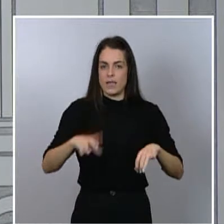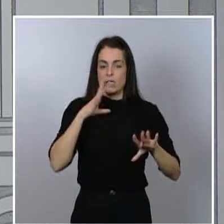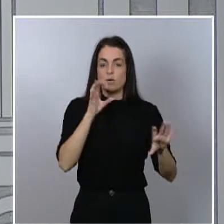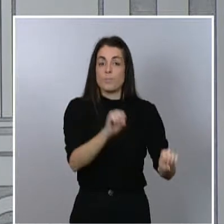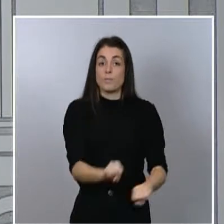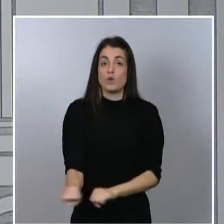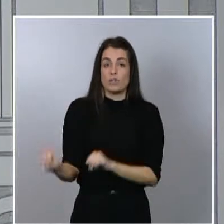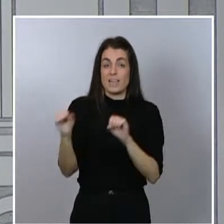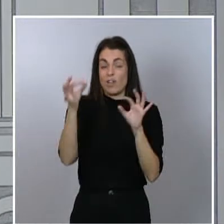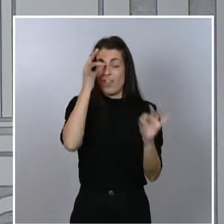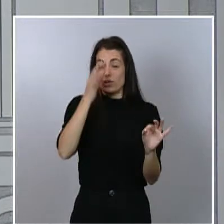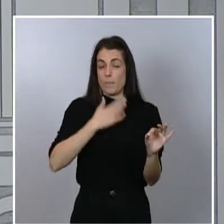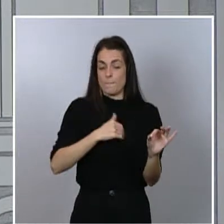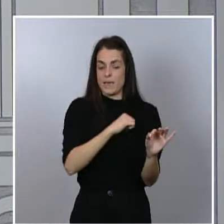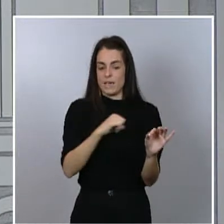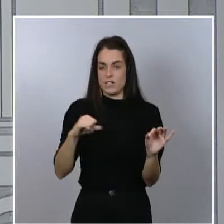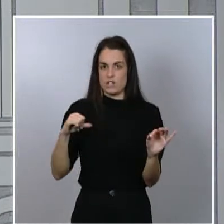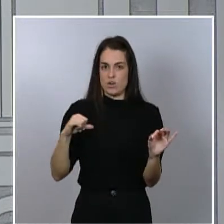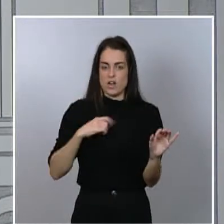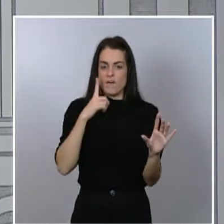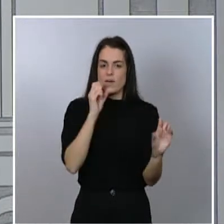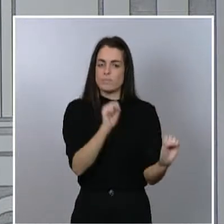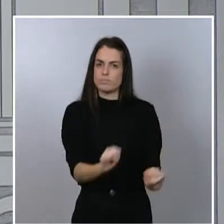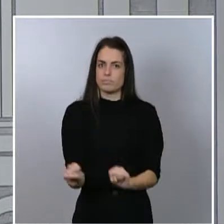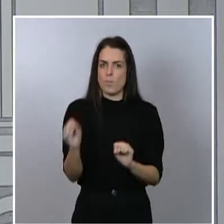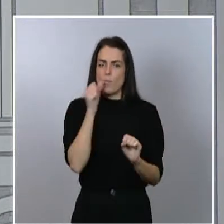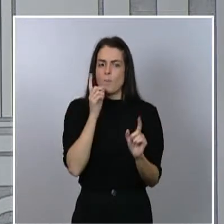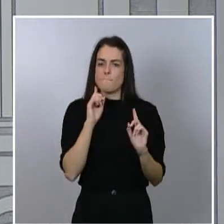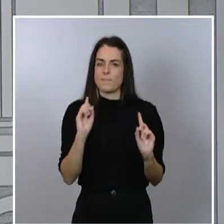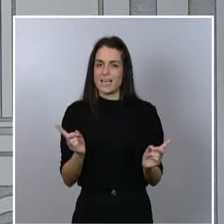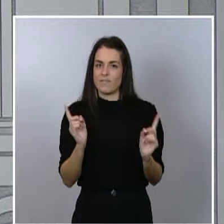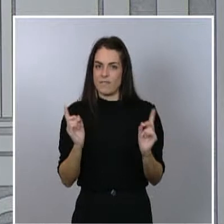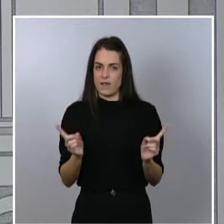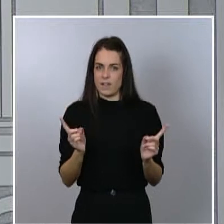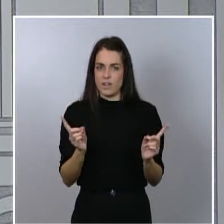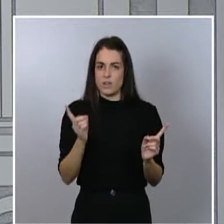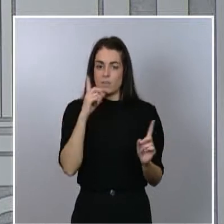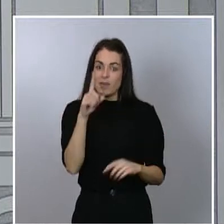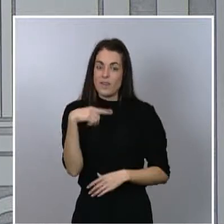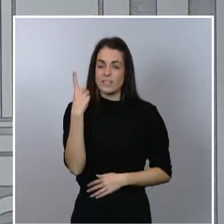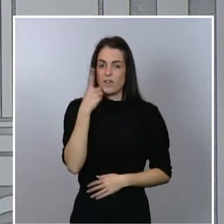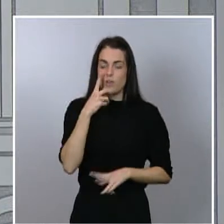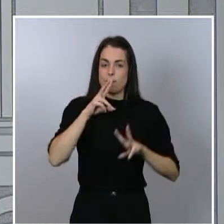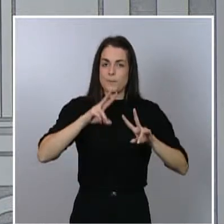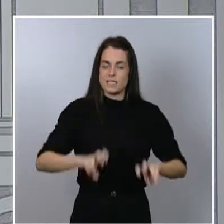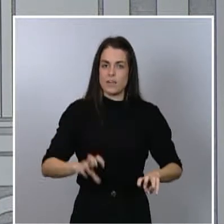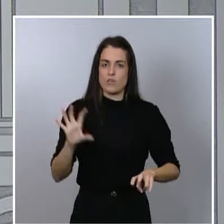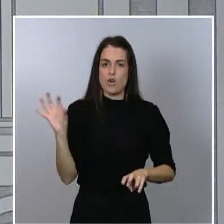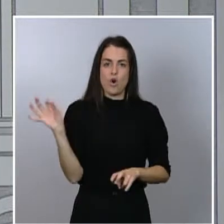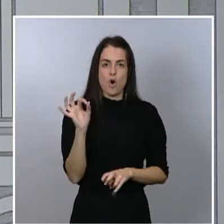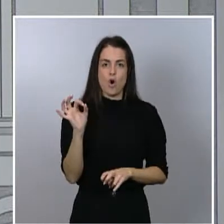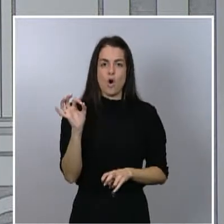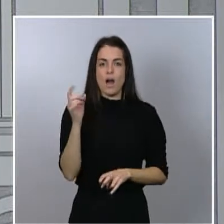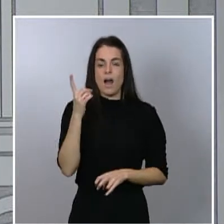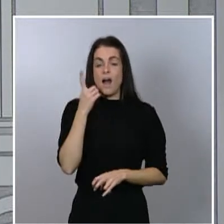personales que se utilizan en la prevención, en la detección, en la investigación o en enjuiciamiento de